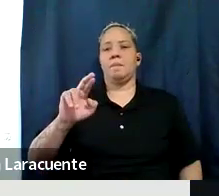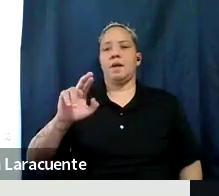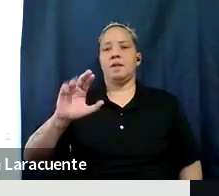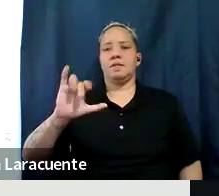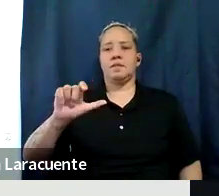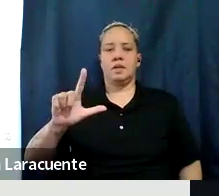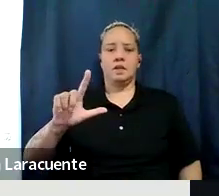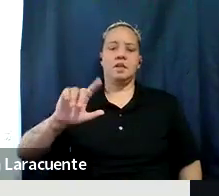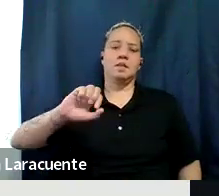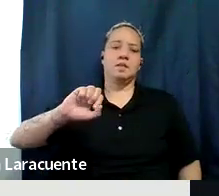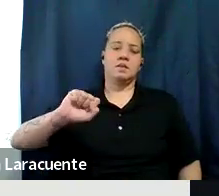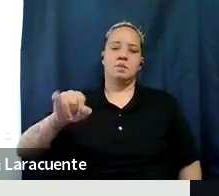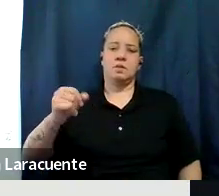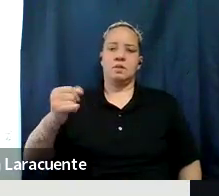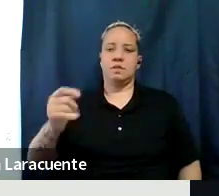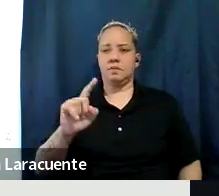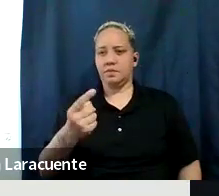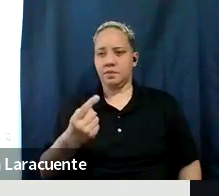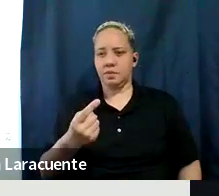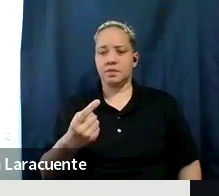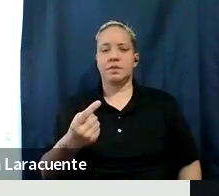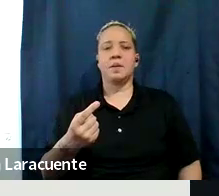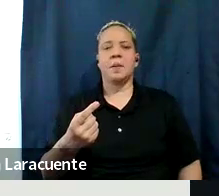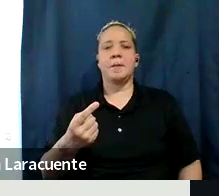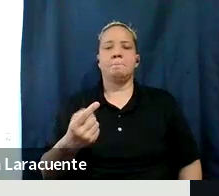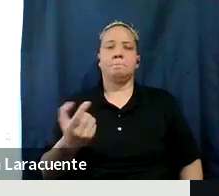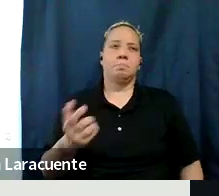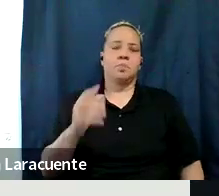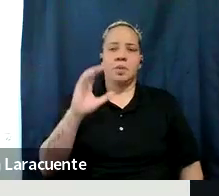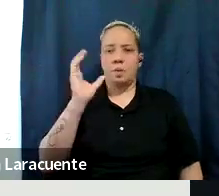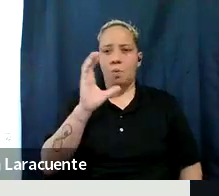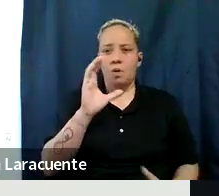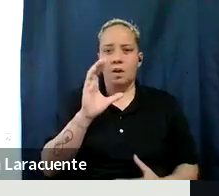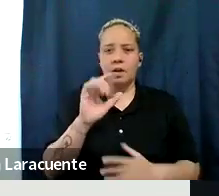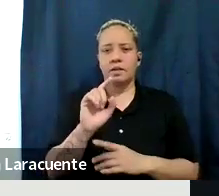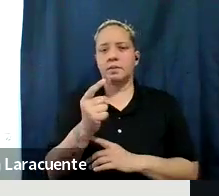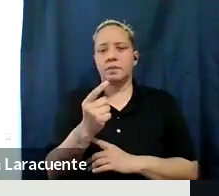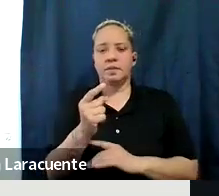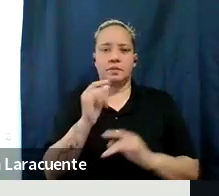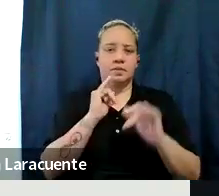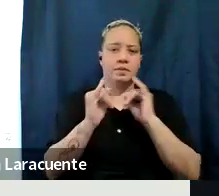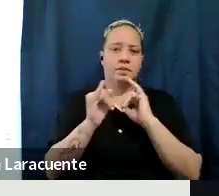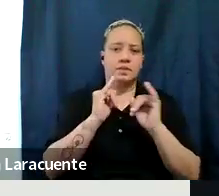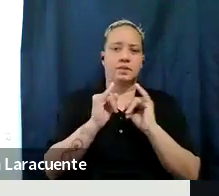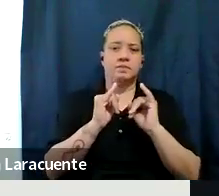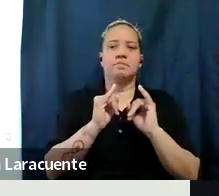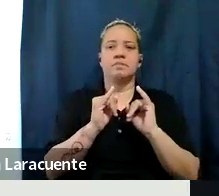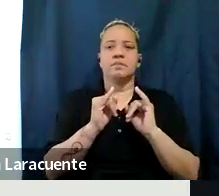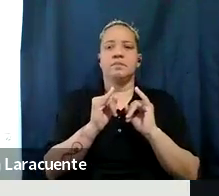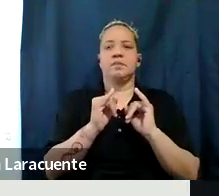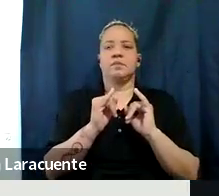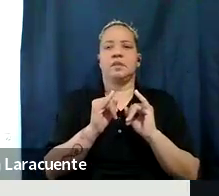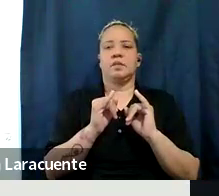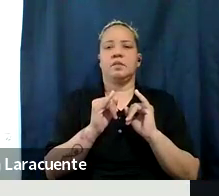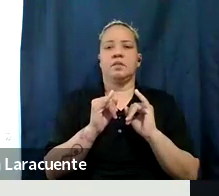concede la primera, bueno, busca, digamos, la primera entrevista en primicia que